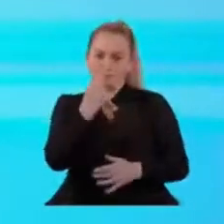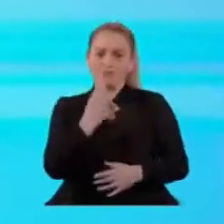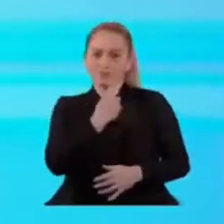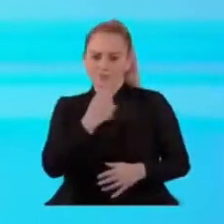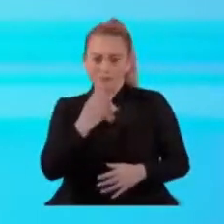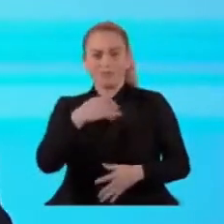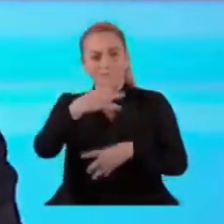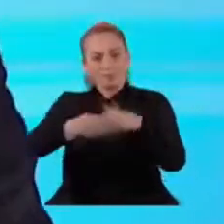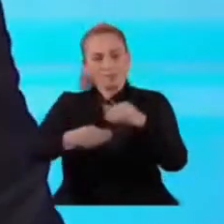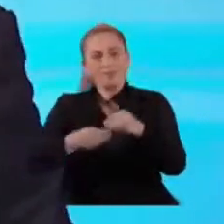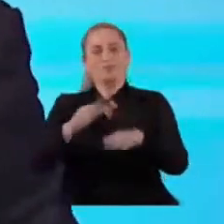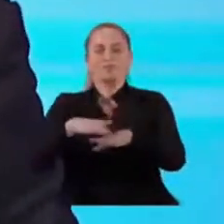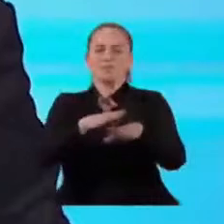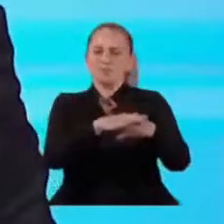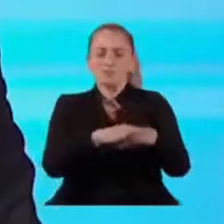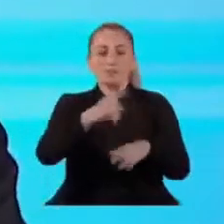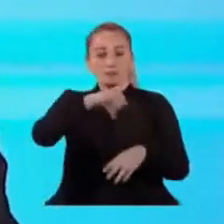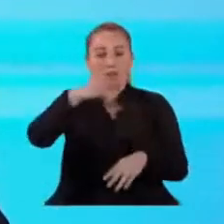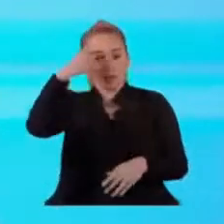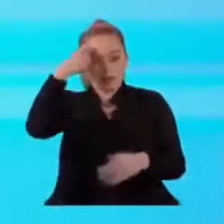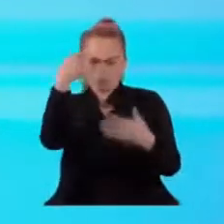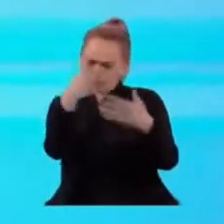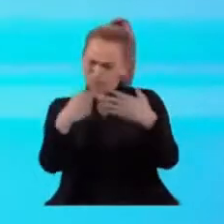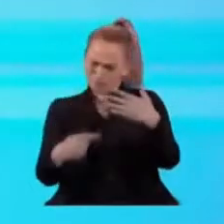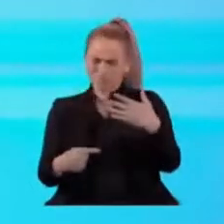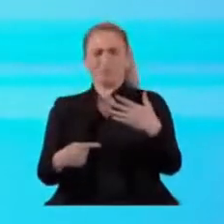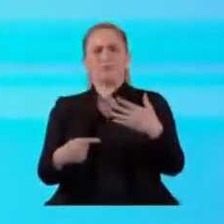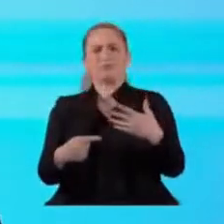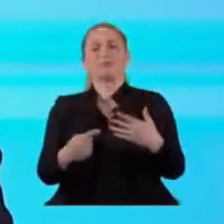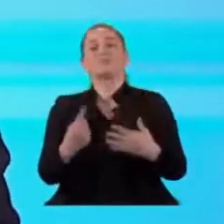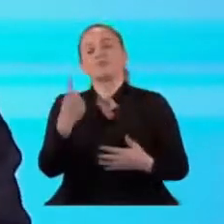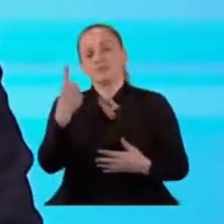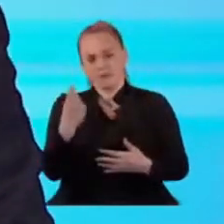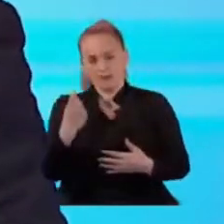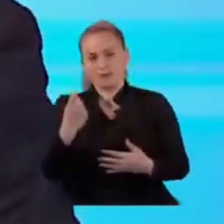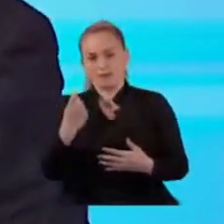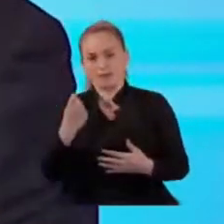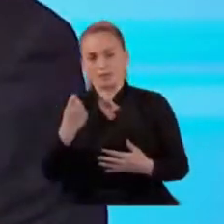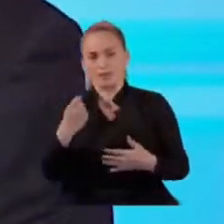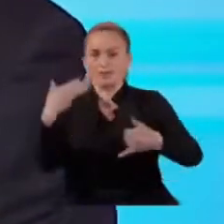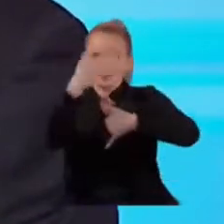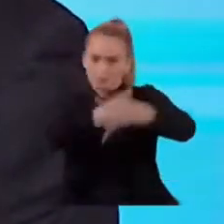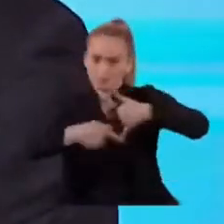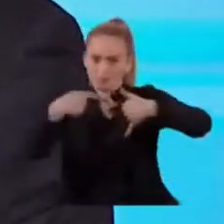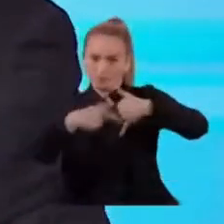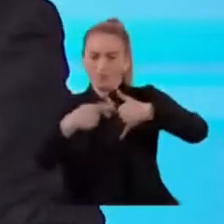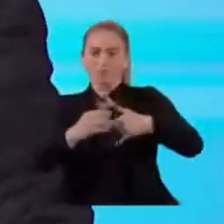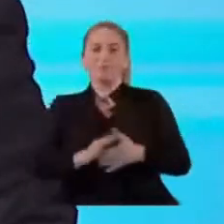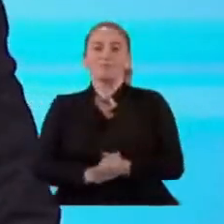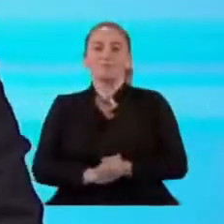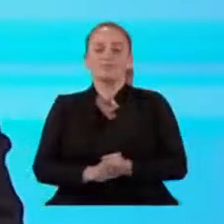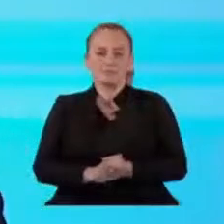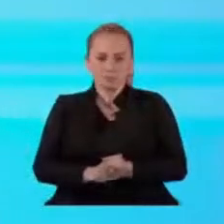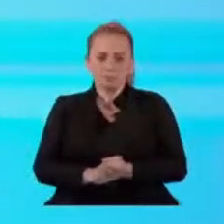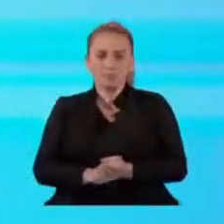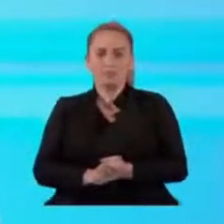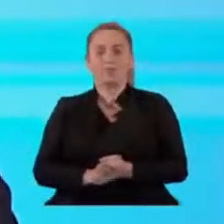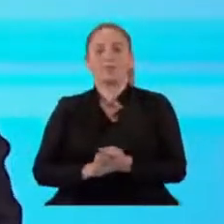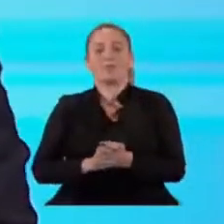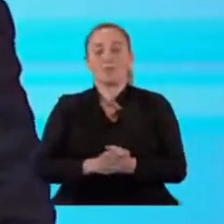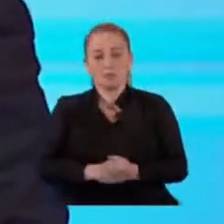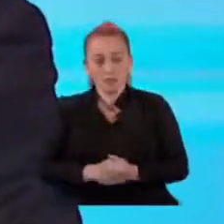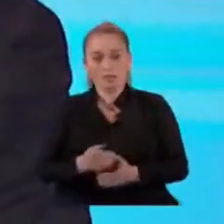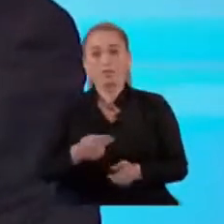y también de los innumerables retos por delante que aún tiene nuestro país. A la siguiente